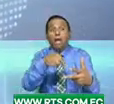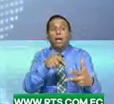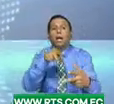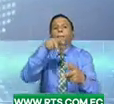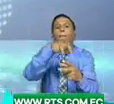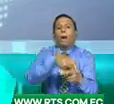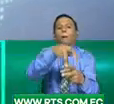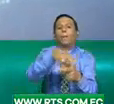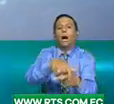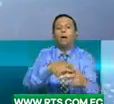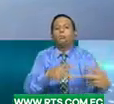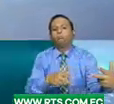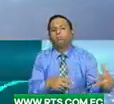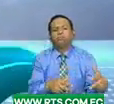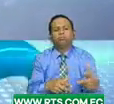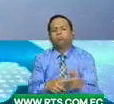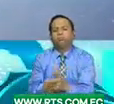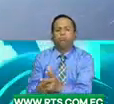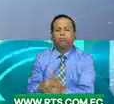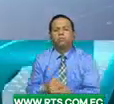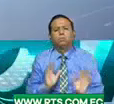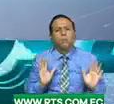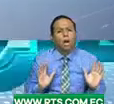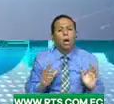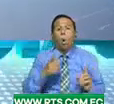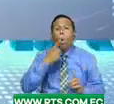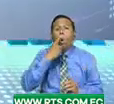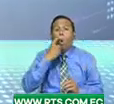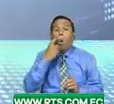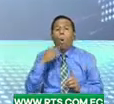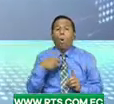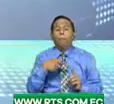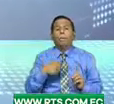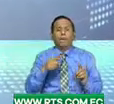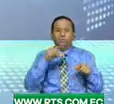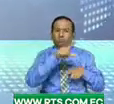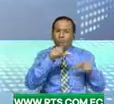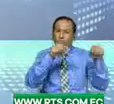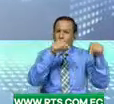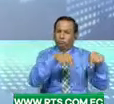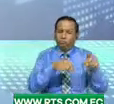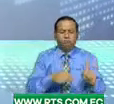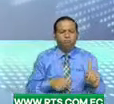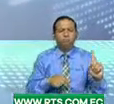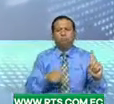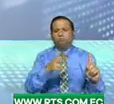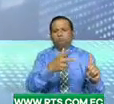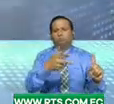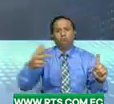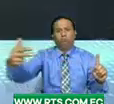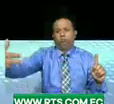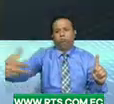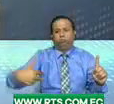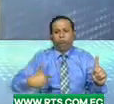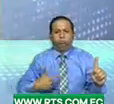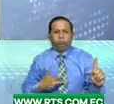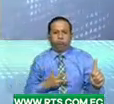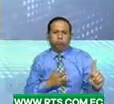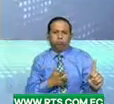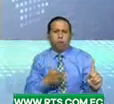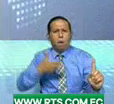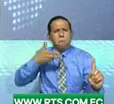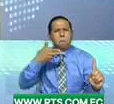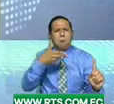esta motocicleta, se acercaron hasta el ciudadano que se encontraba en este punto para propinarle varios disparos.